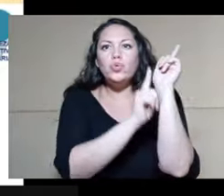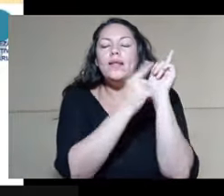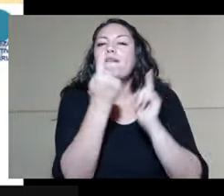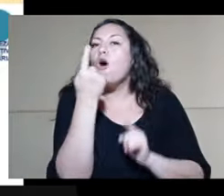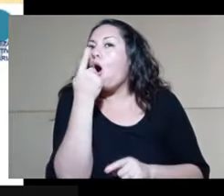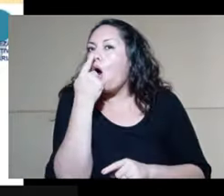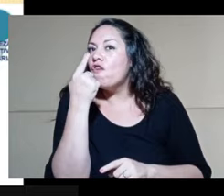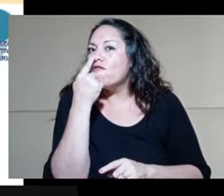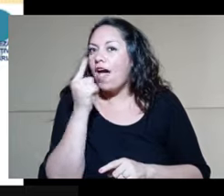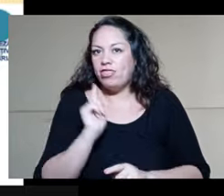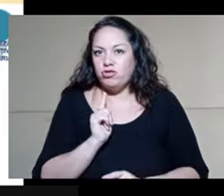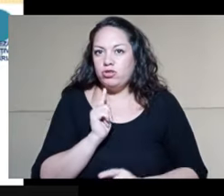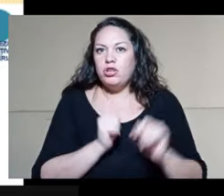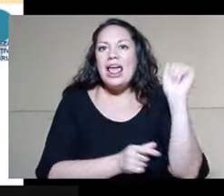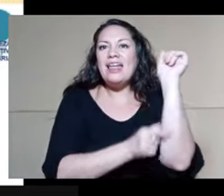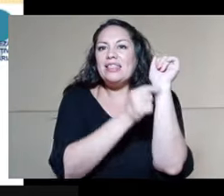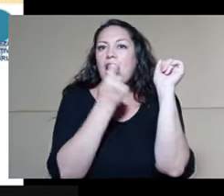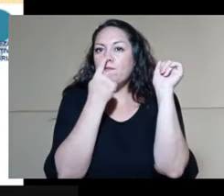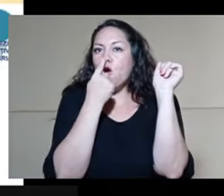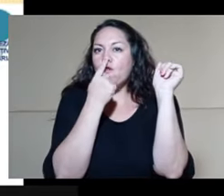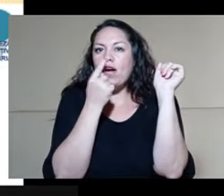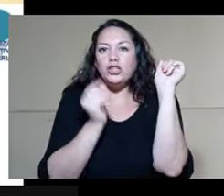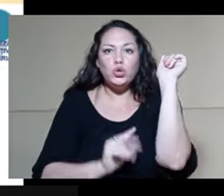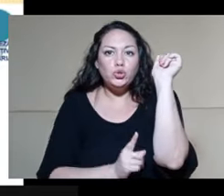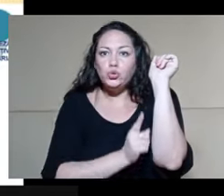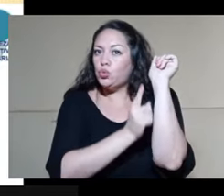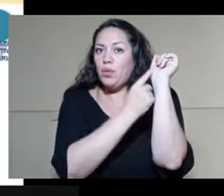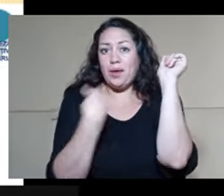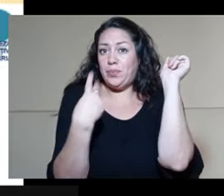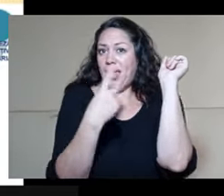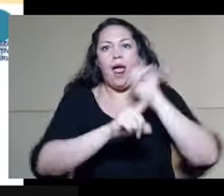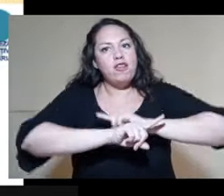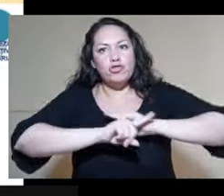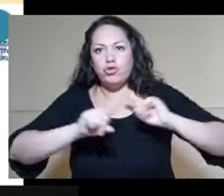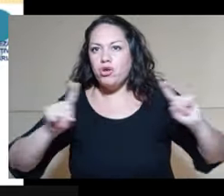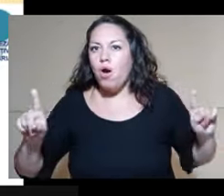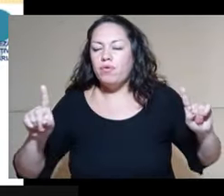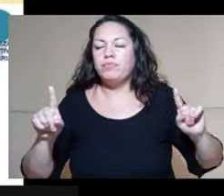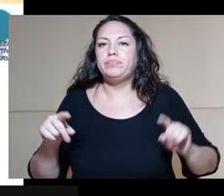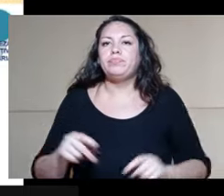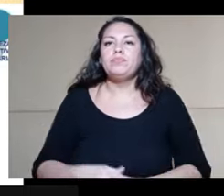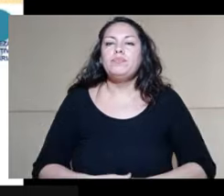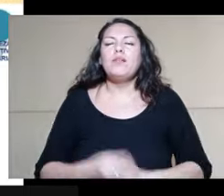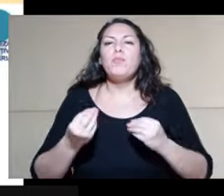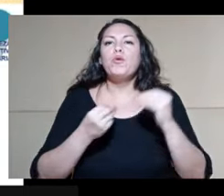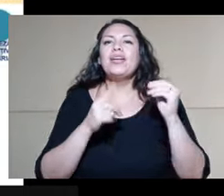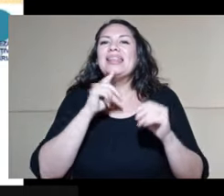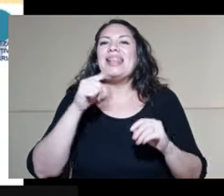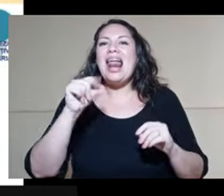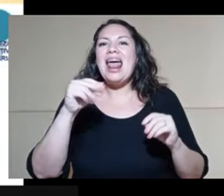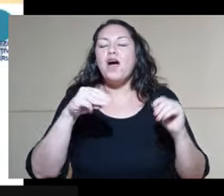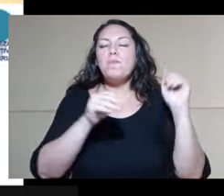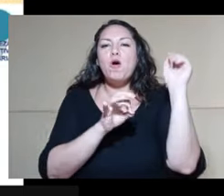pregunta de examen, es la del olfato. El olfato no pasa por el tálamo. Entonces, todas las vías pasan por el tálamo porque